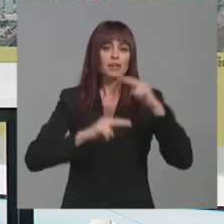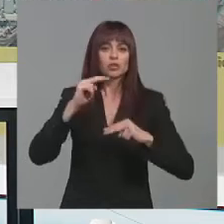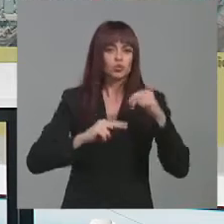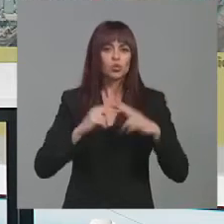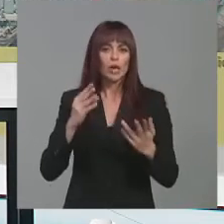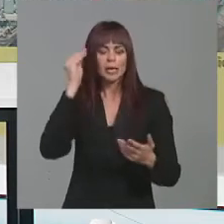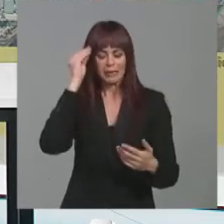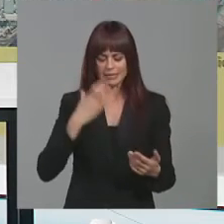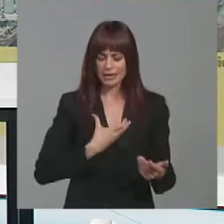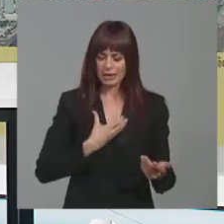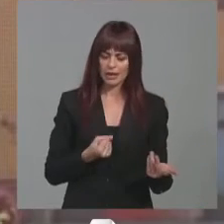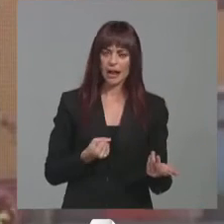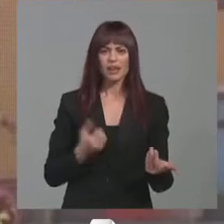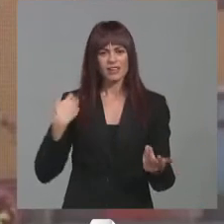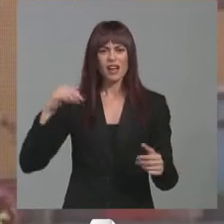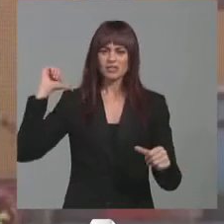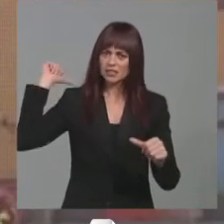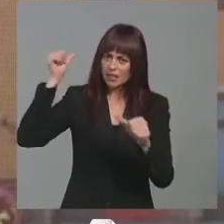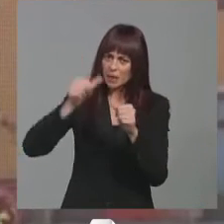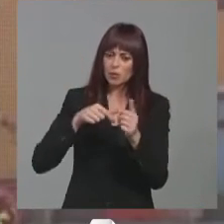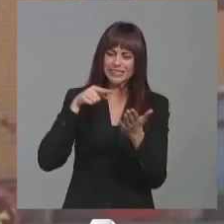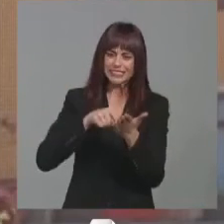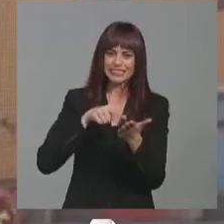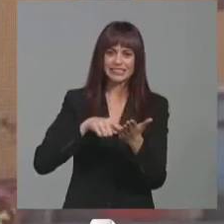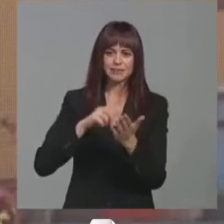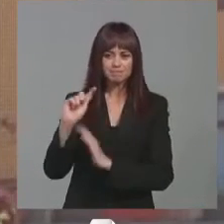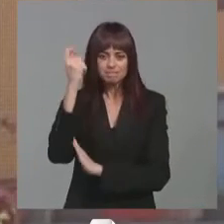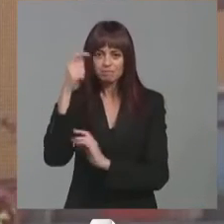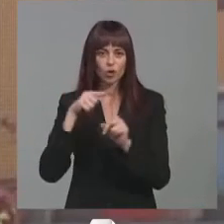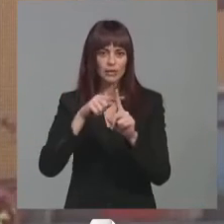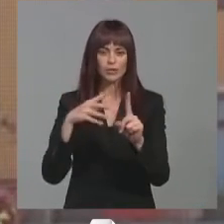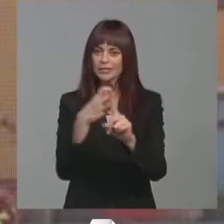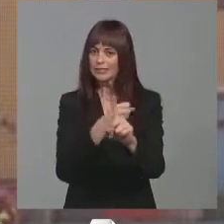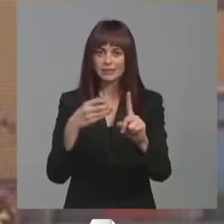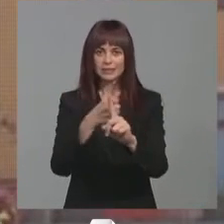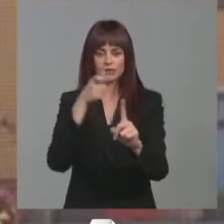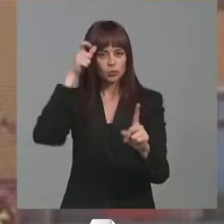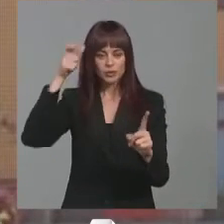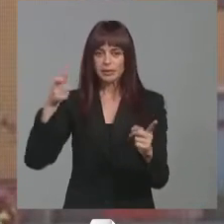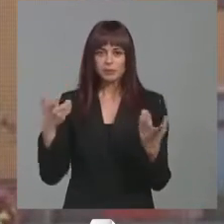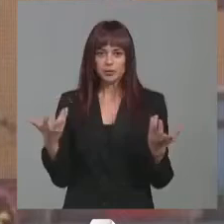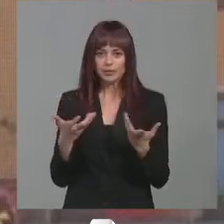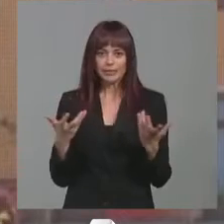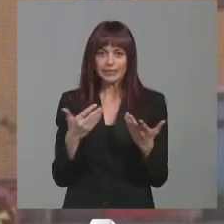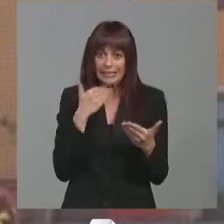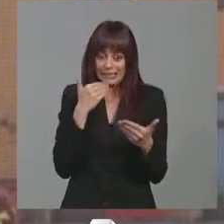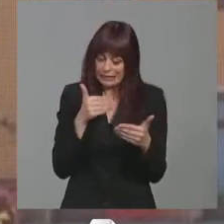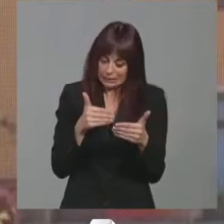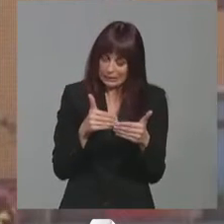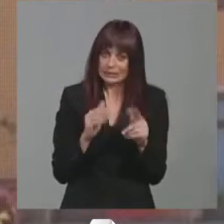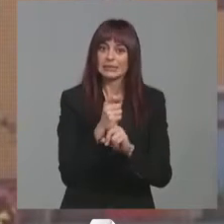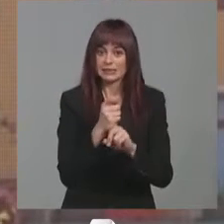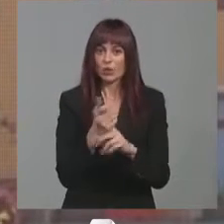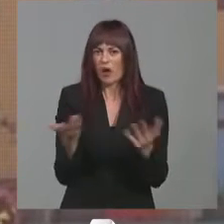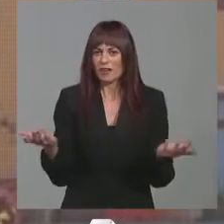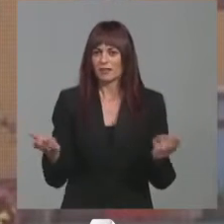diga el alcalde Es que llevo tiempo intentando conseguir este objetivo para mi municipio y estamos Casi casi